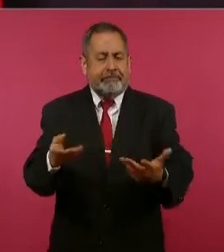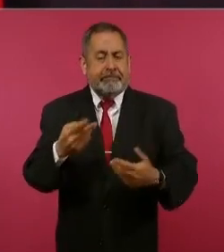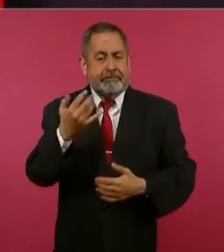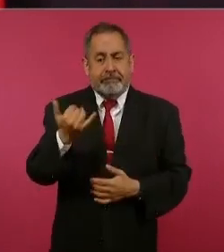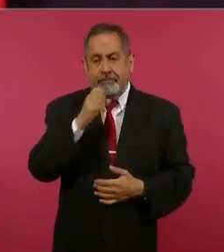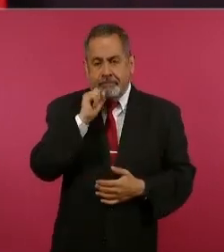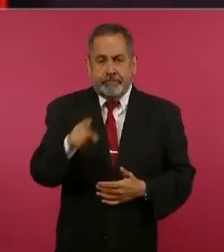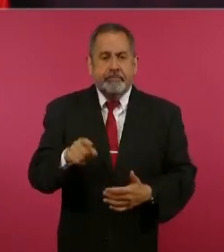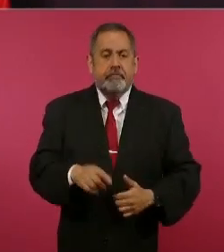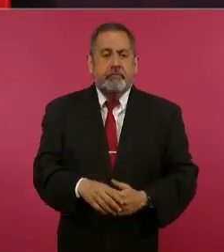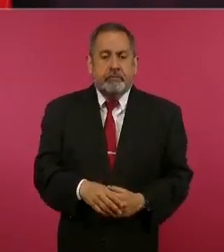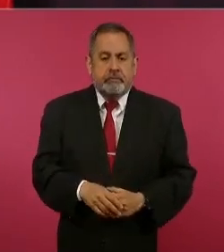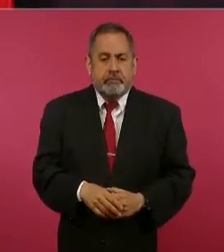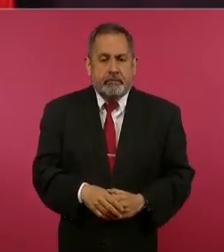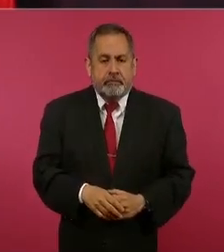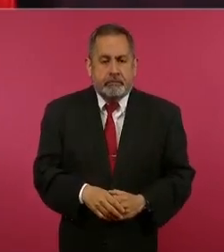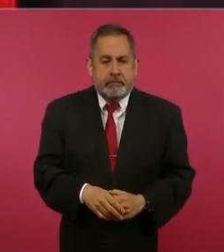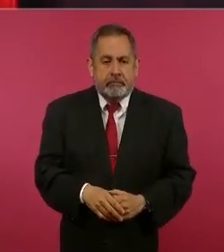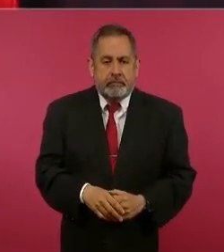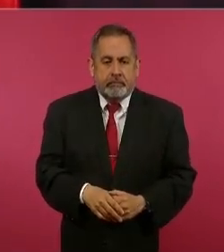y